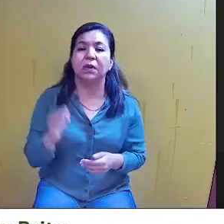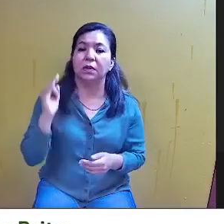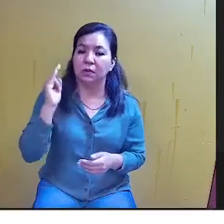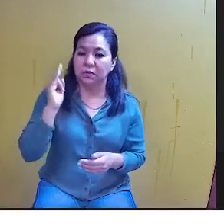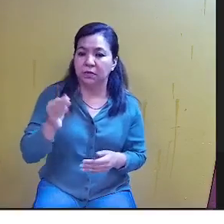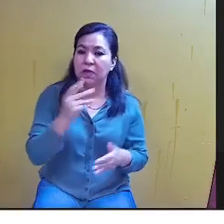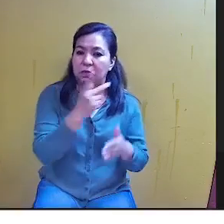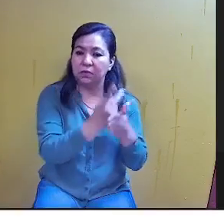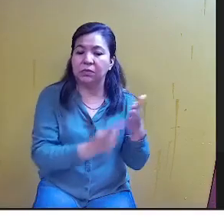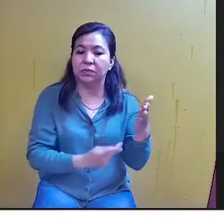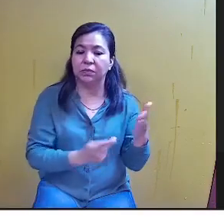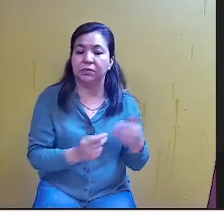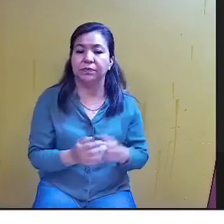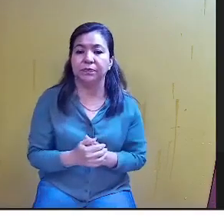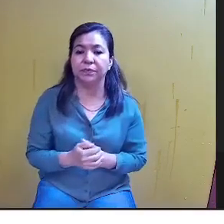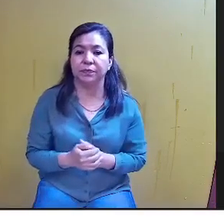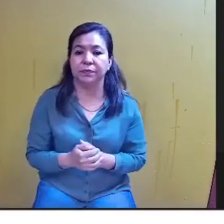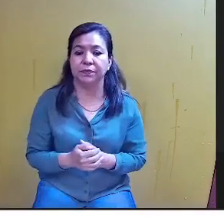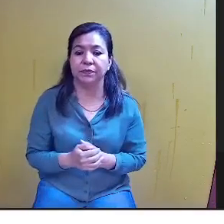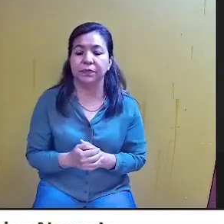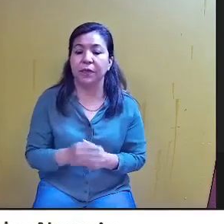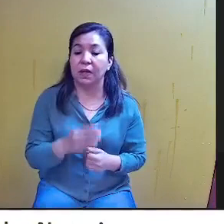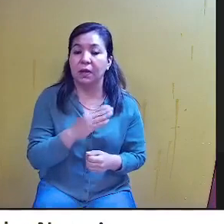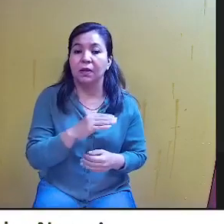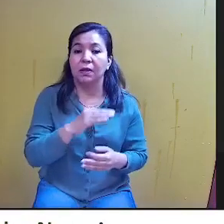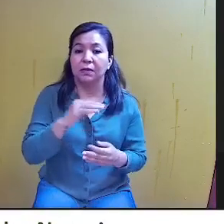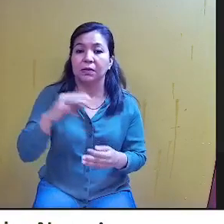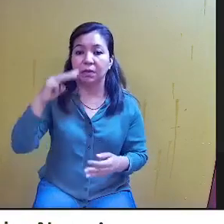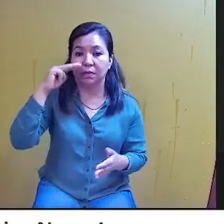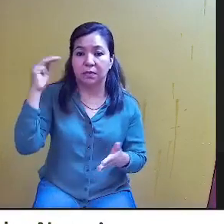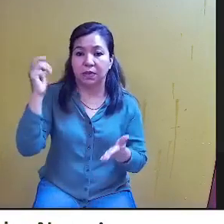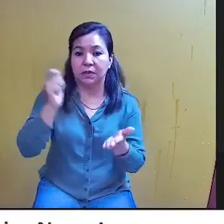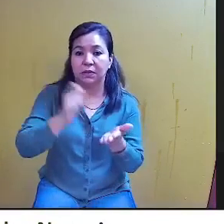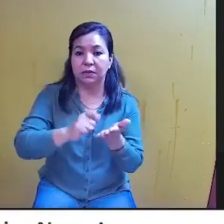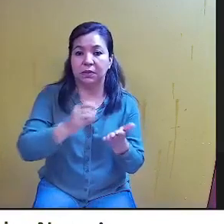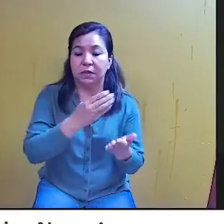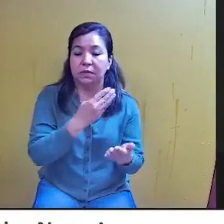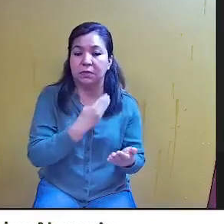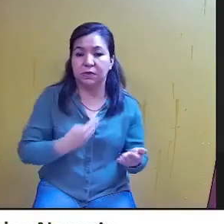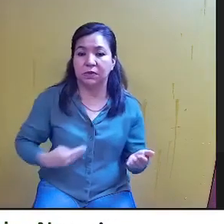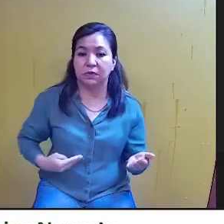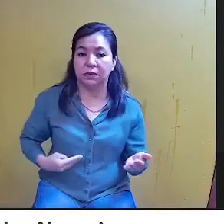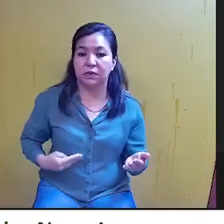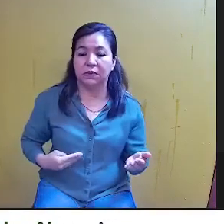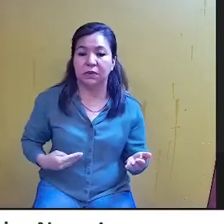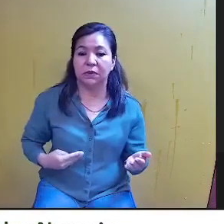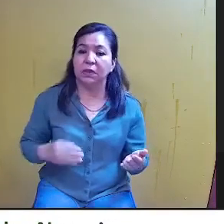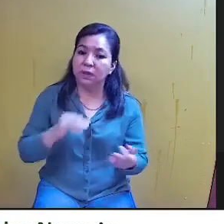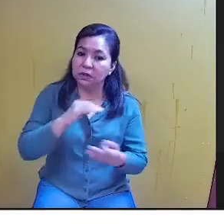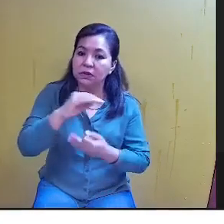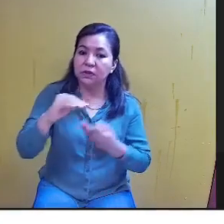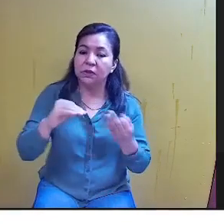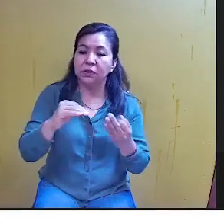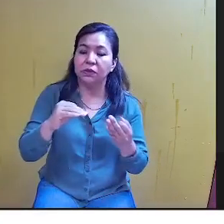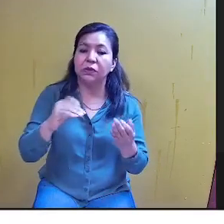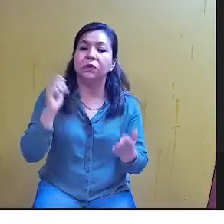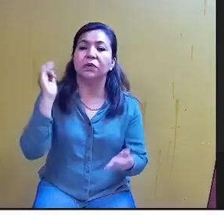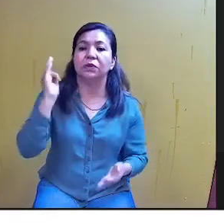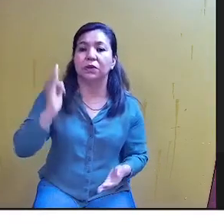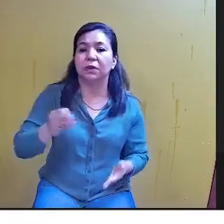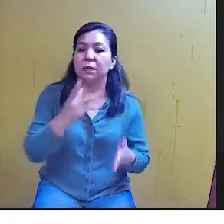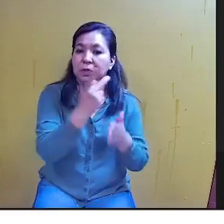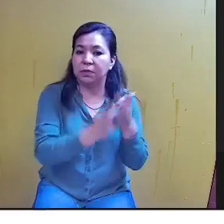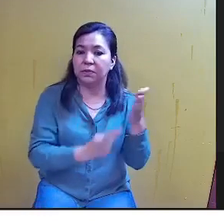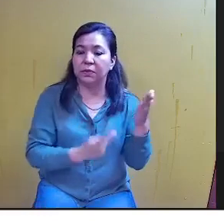proyecto. Gracias, magistrada. Magistrada presidenta, magistrada, magistrado. El proyecto de laudo convenio fue aprobado por unanimidad de votos.